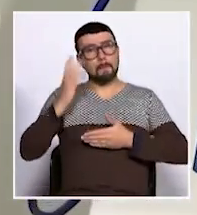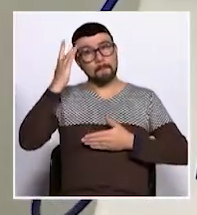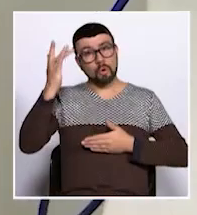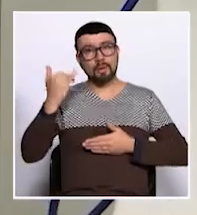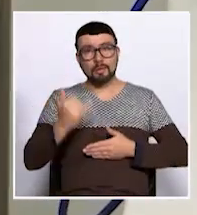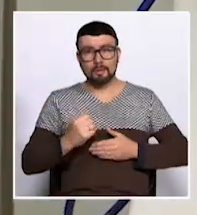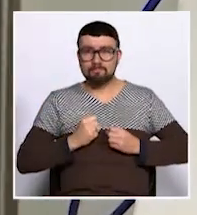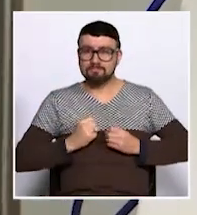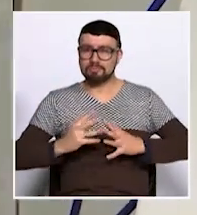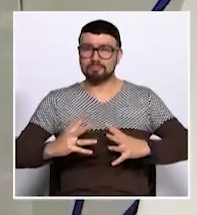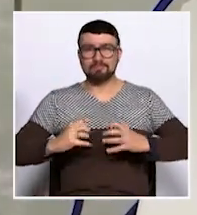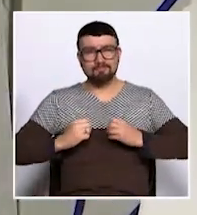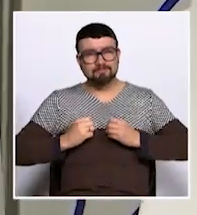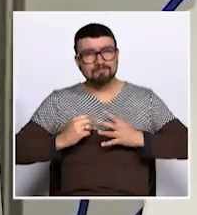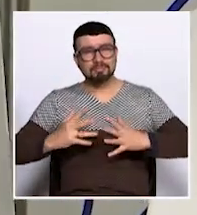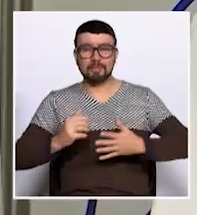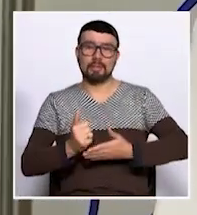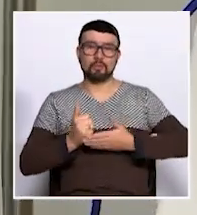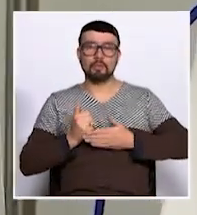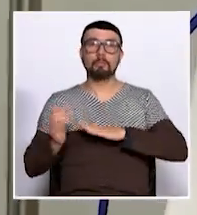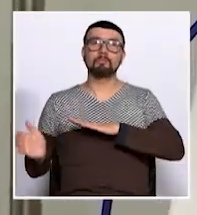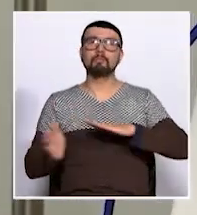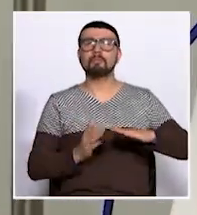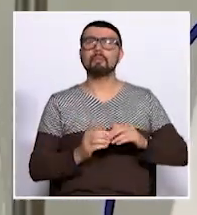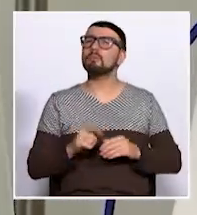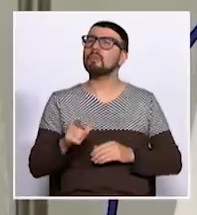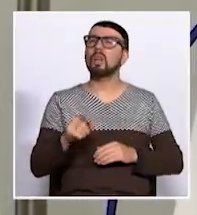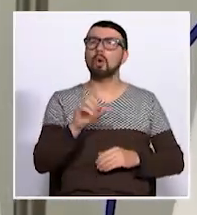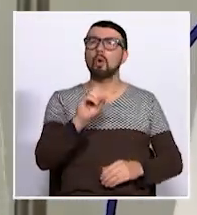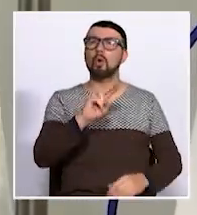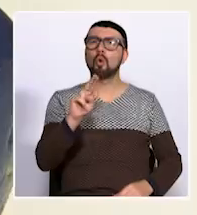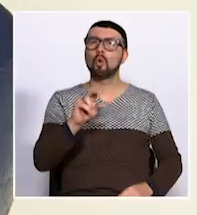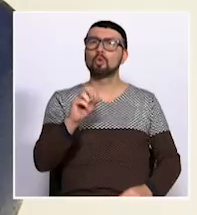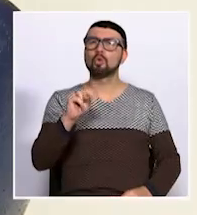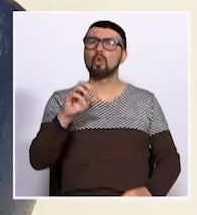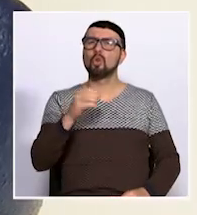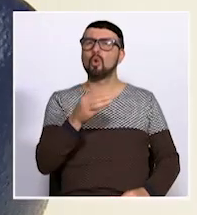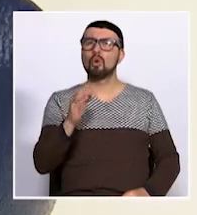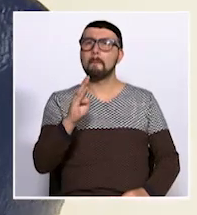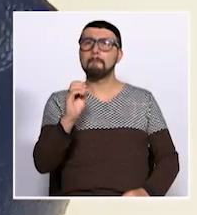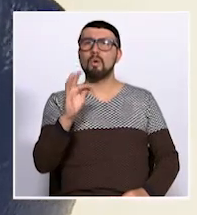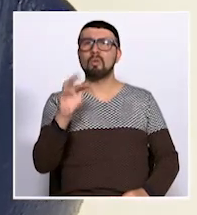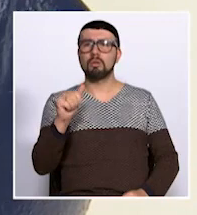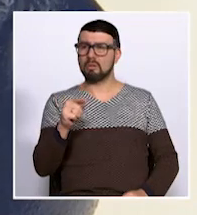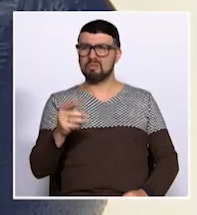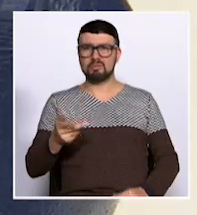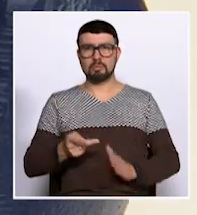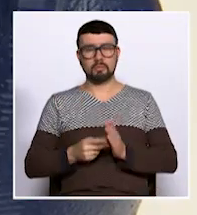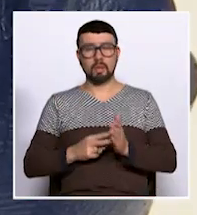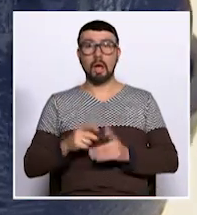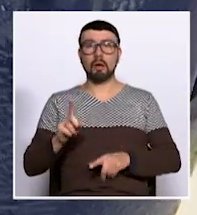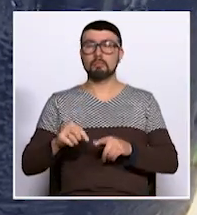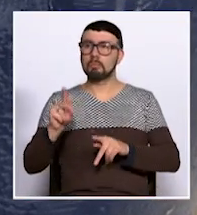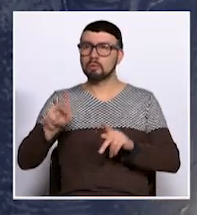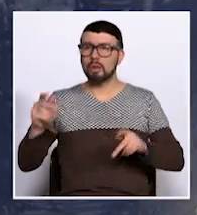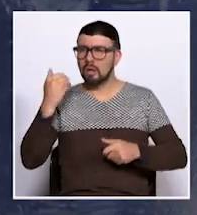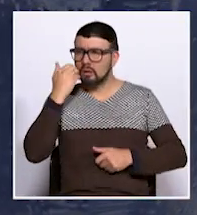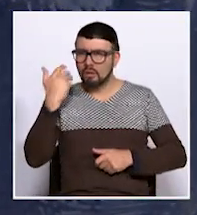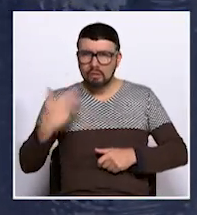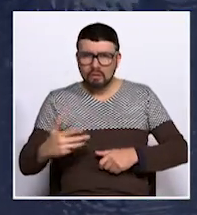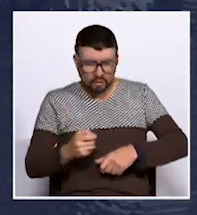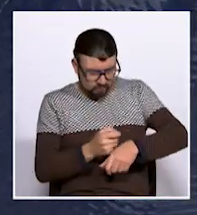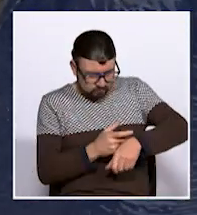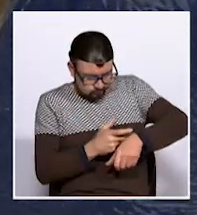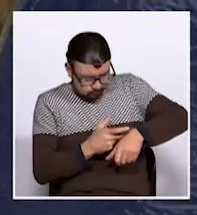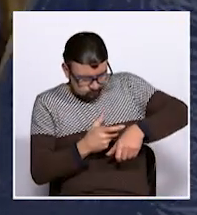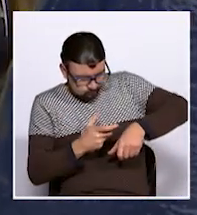vasodilatador. Tenemos el ozono en bota, que vemos. Muchos pacientes llegan a nuestras clínicas con unas úlceras ya muy grandes por